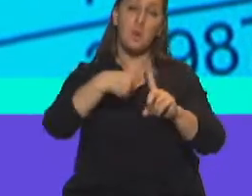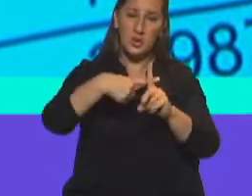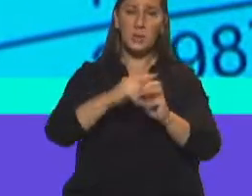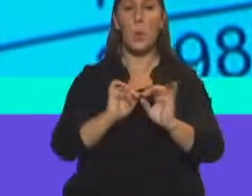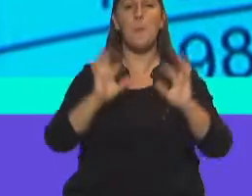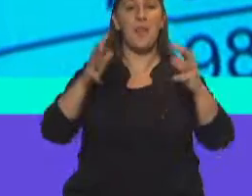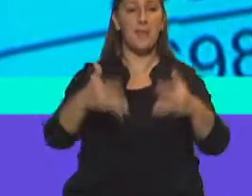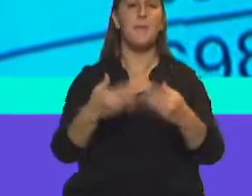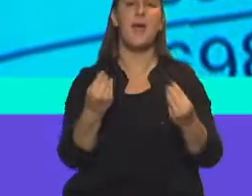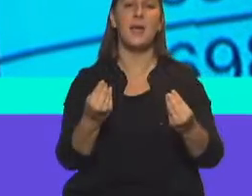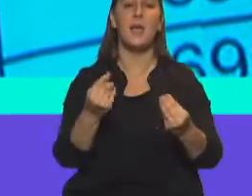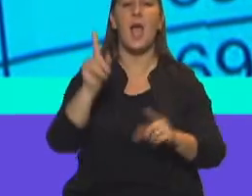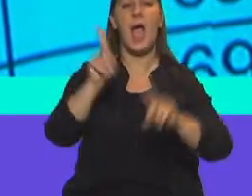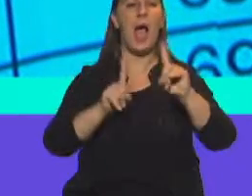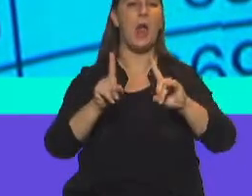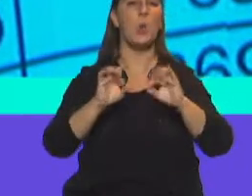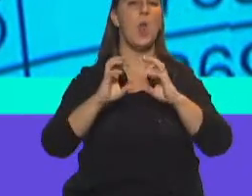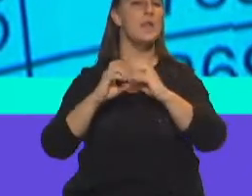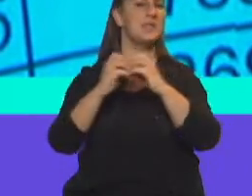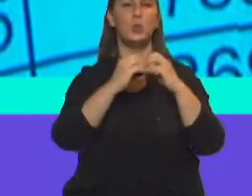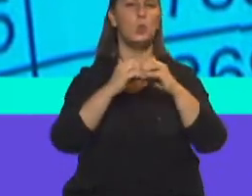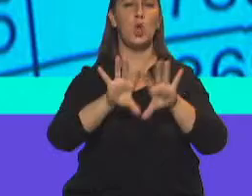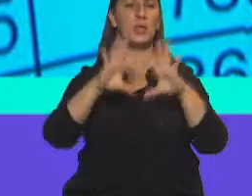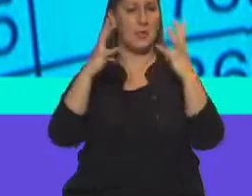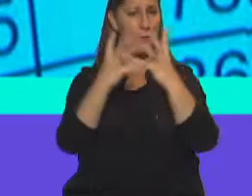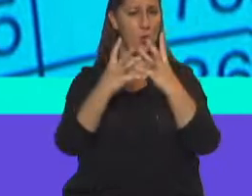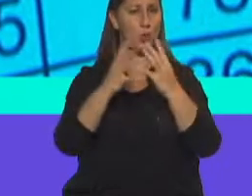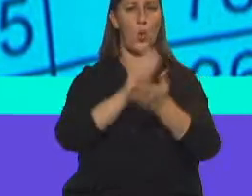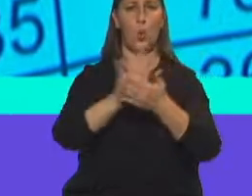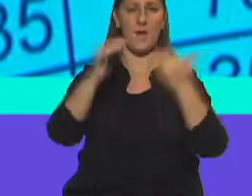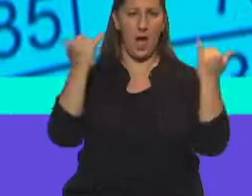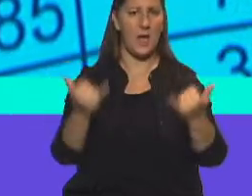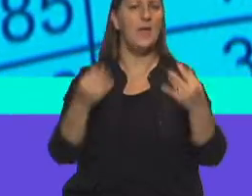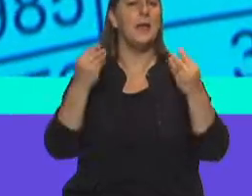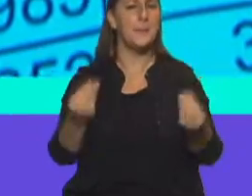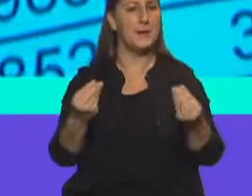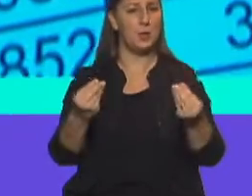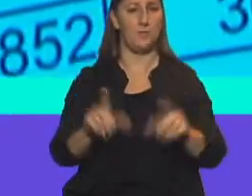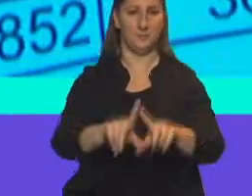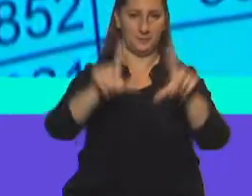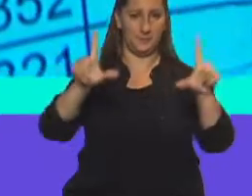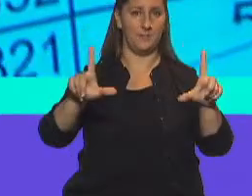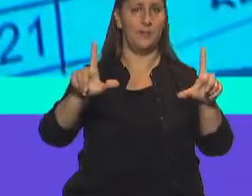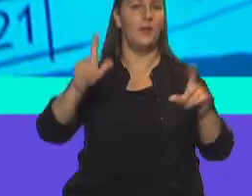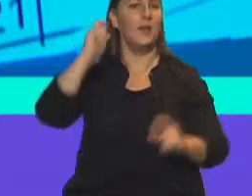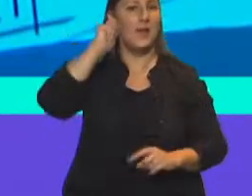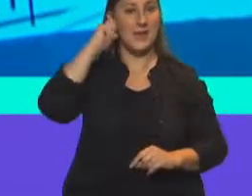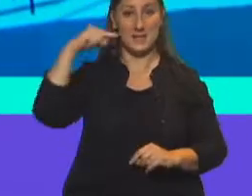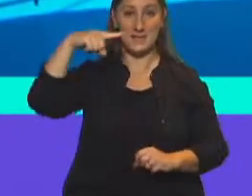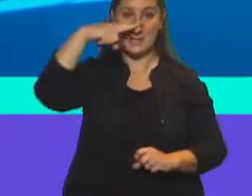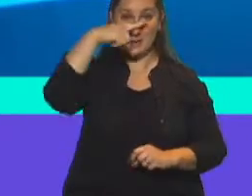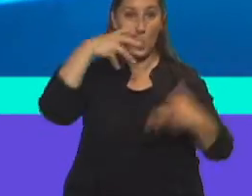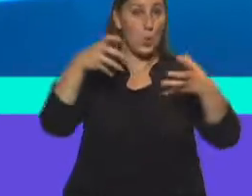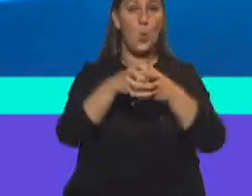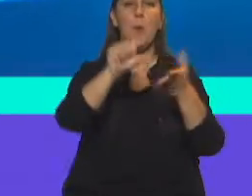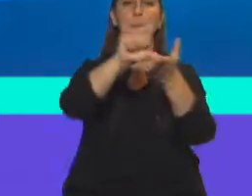se abrieron algunas discusiones a nivel global. ¿Qué es lo que ocurrió? Vamos a verlo acá en esta primera placa, el G7, que es el grupo de